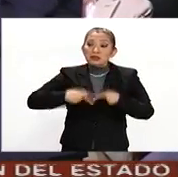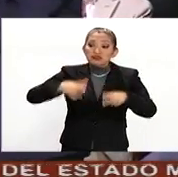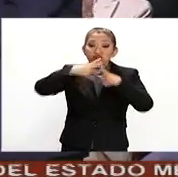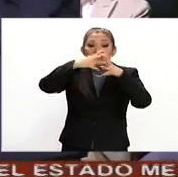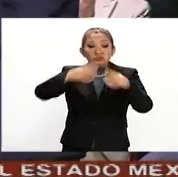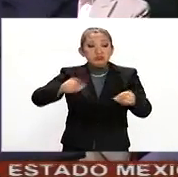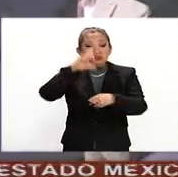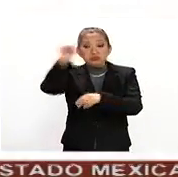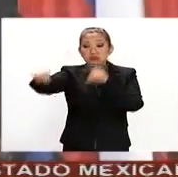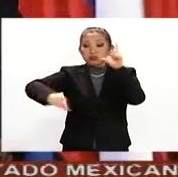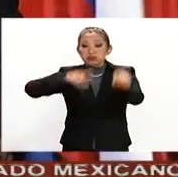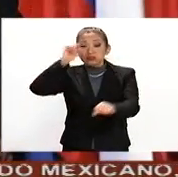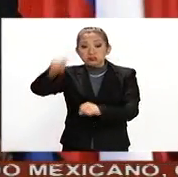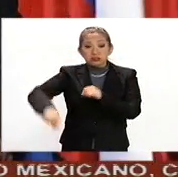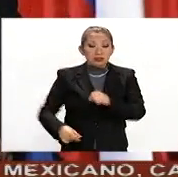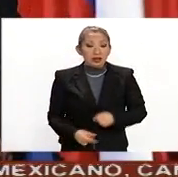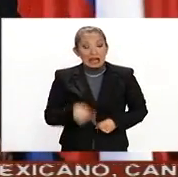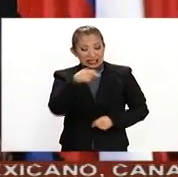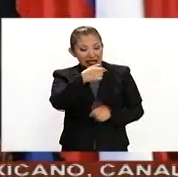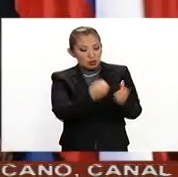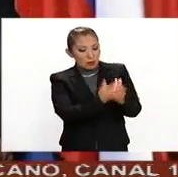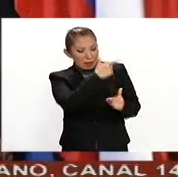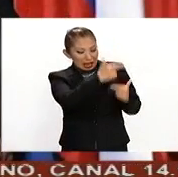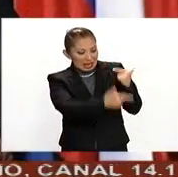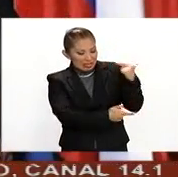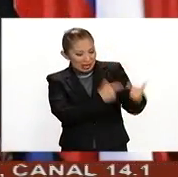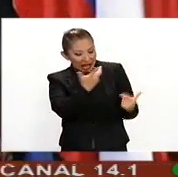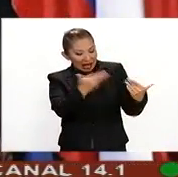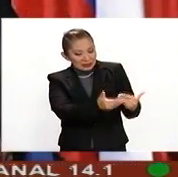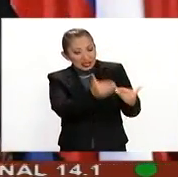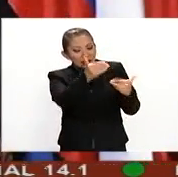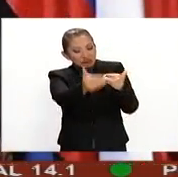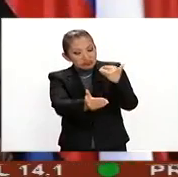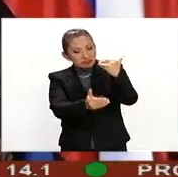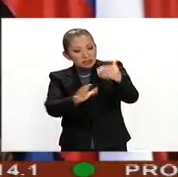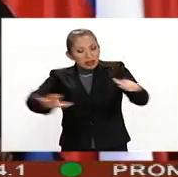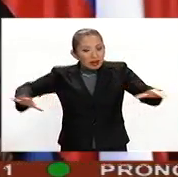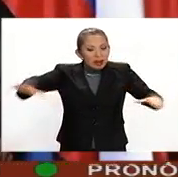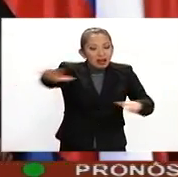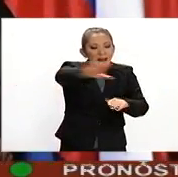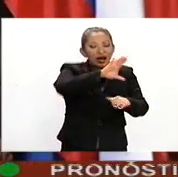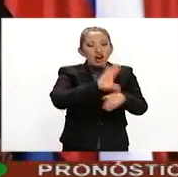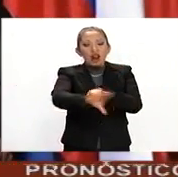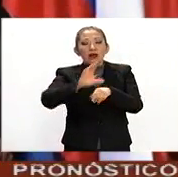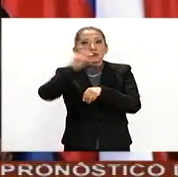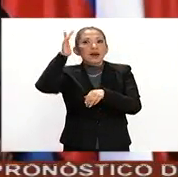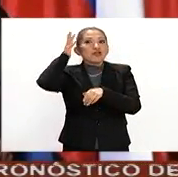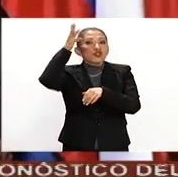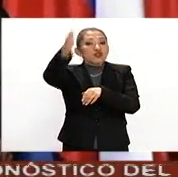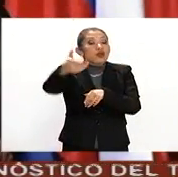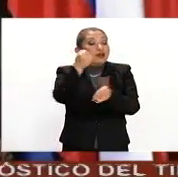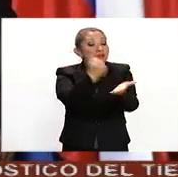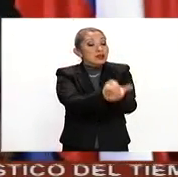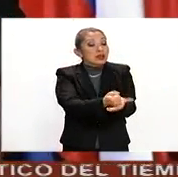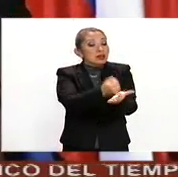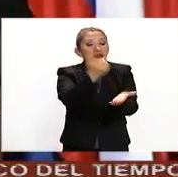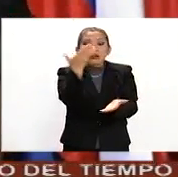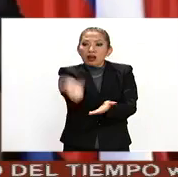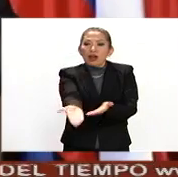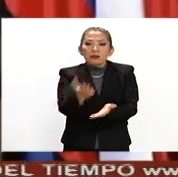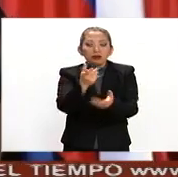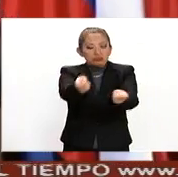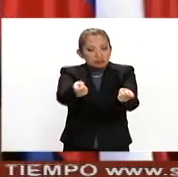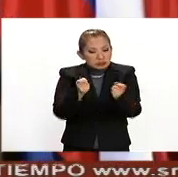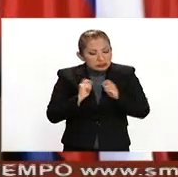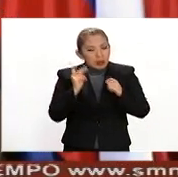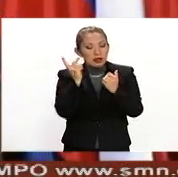personas desplazadas. Esa nueva generación que construirá la Colombia del mañana nos exigió que le